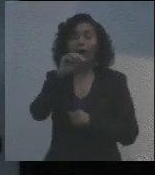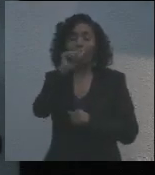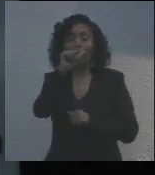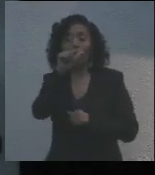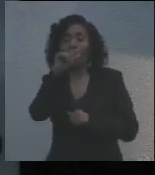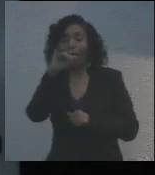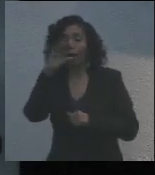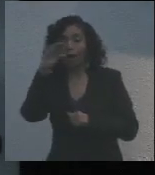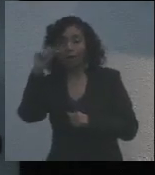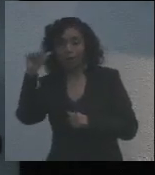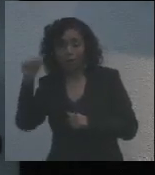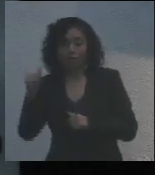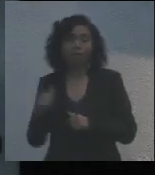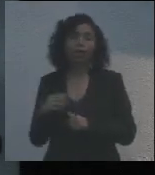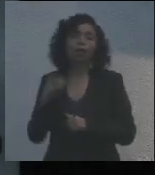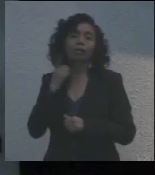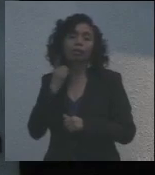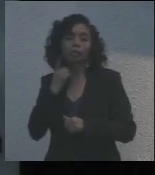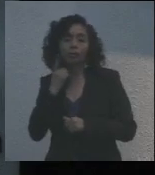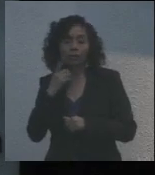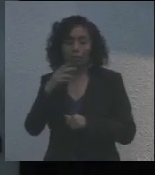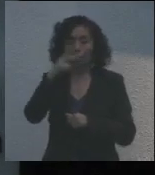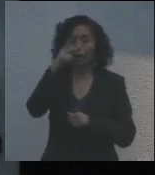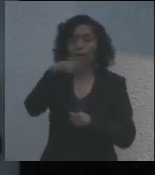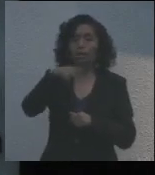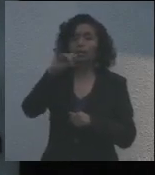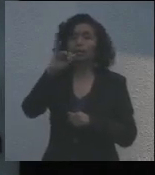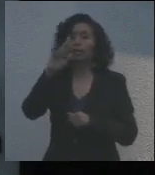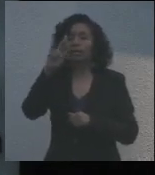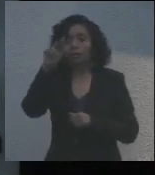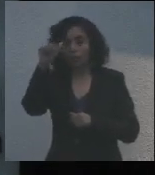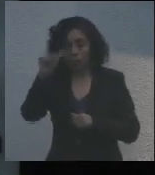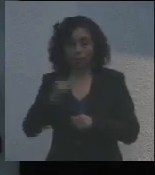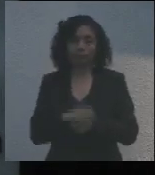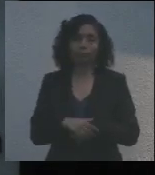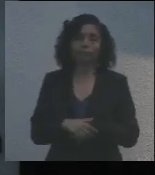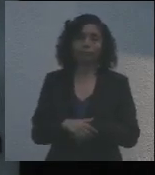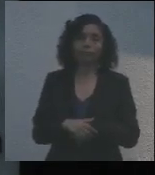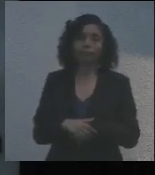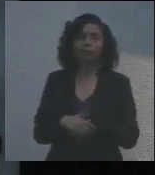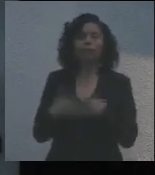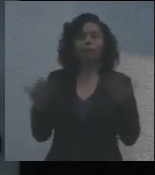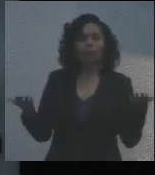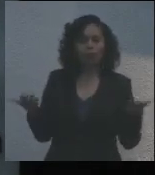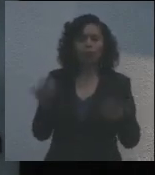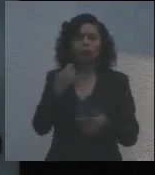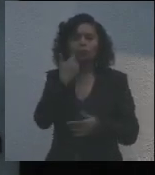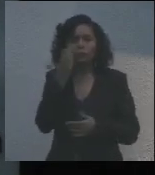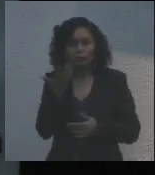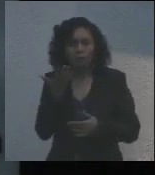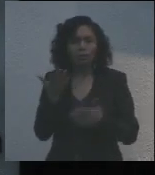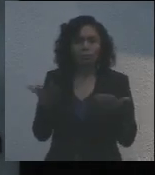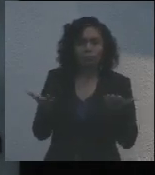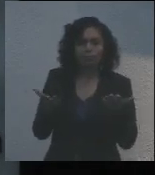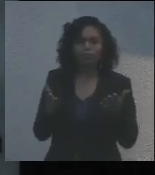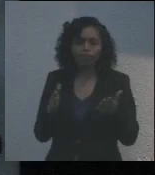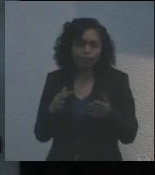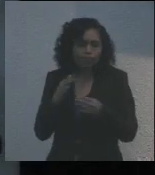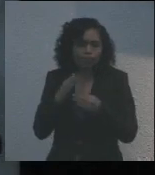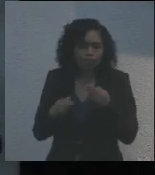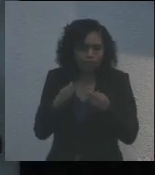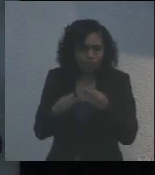bacis diputada secretaria Kira Iris Sam y quisiera terminar esta